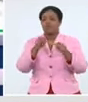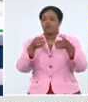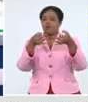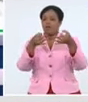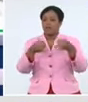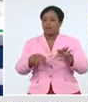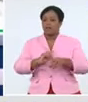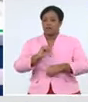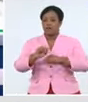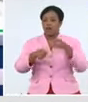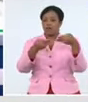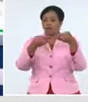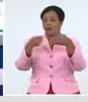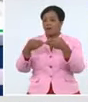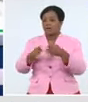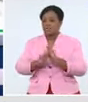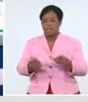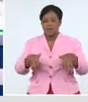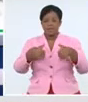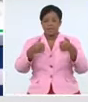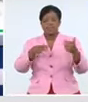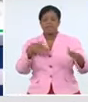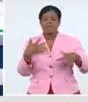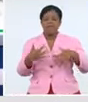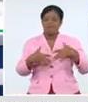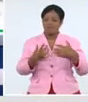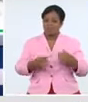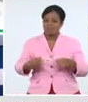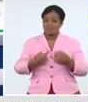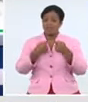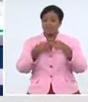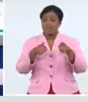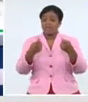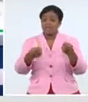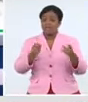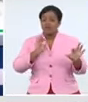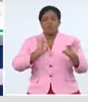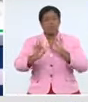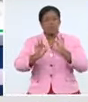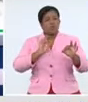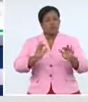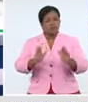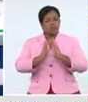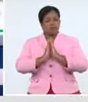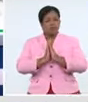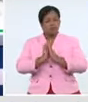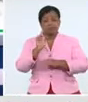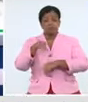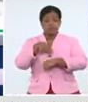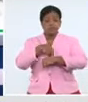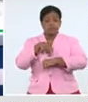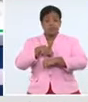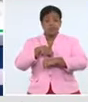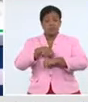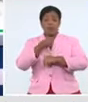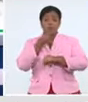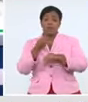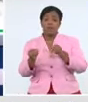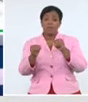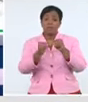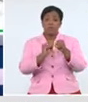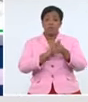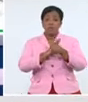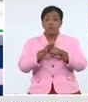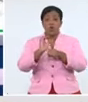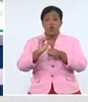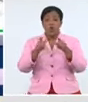conceptos que ya conocemos y disfrutamos, pero es necesario cuidarse mucho, cuidarse en tiempos en que es posible un rebrote si